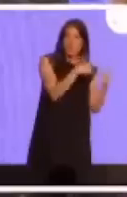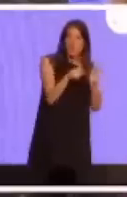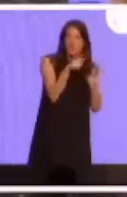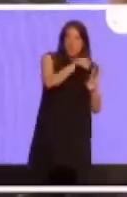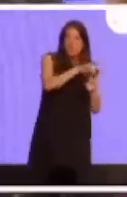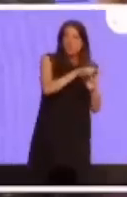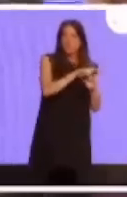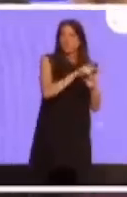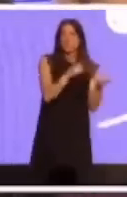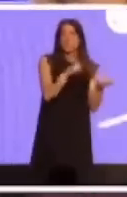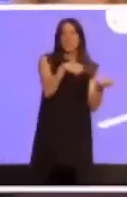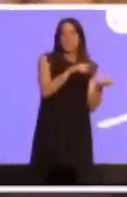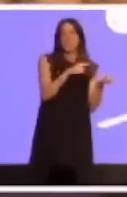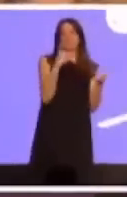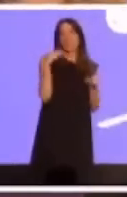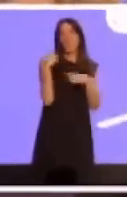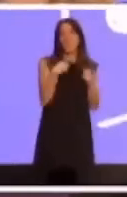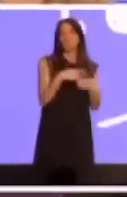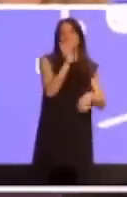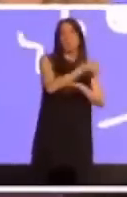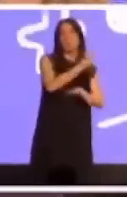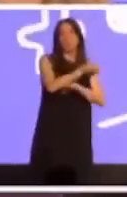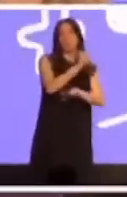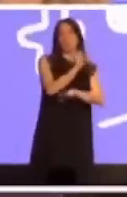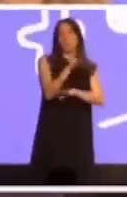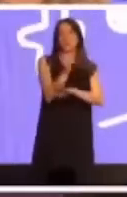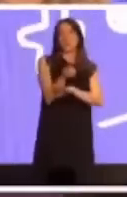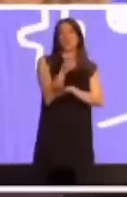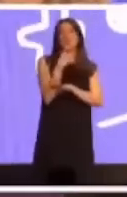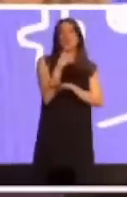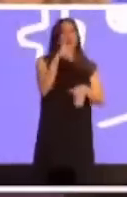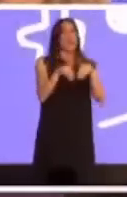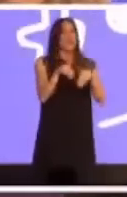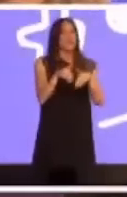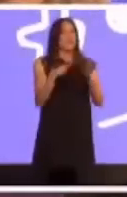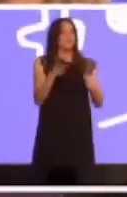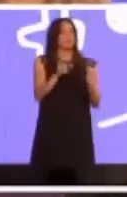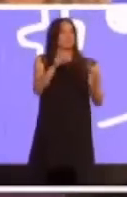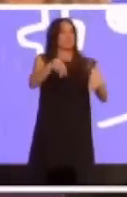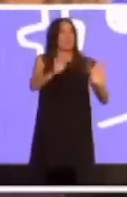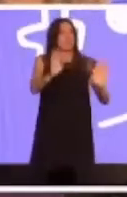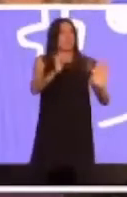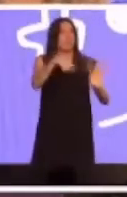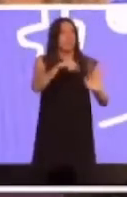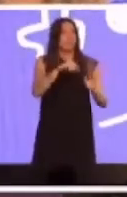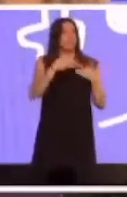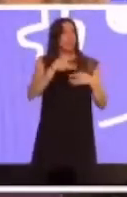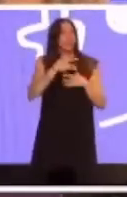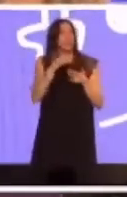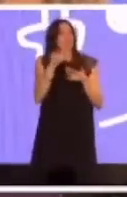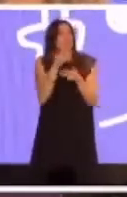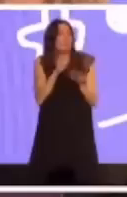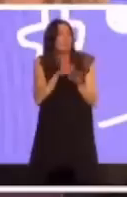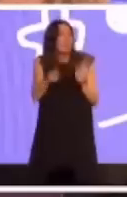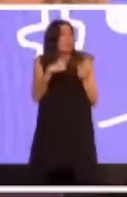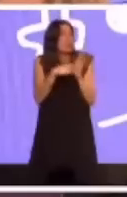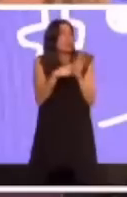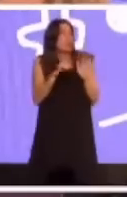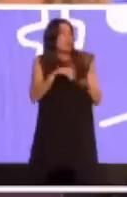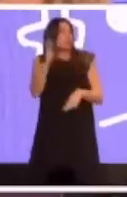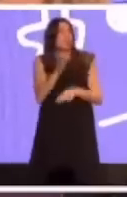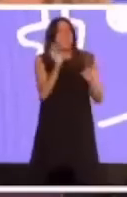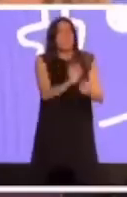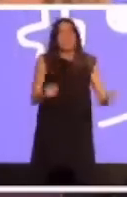están demasiado acostumbrados a mandar sin presentarse a las elecciones y en total impunidad por usar todos los medios